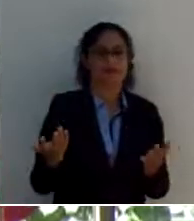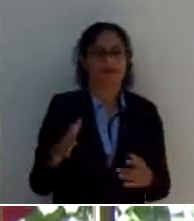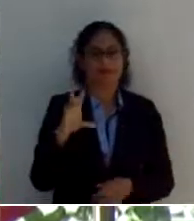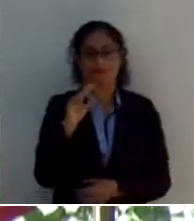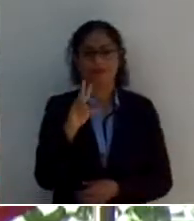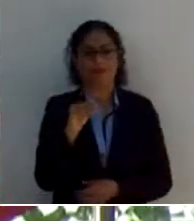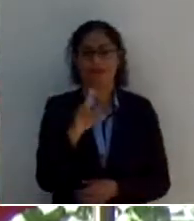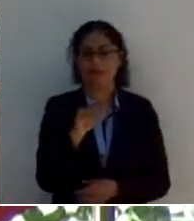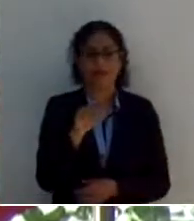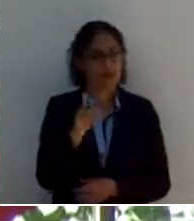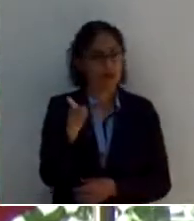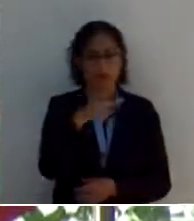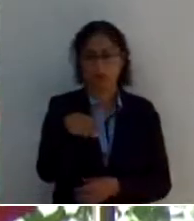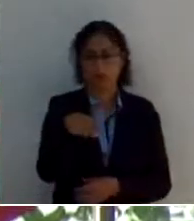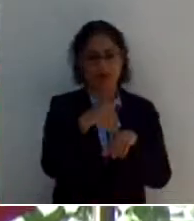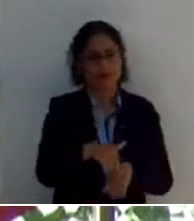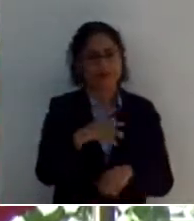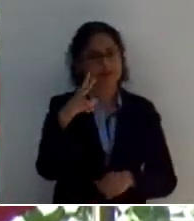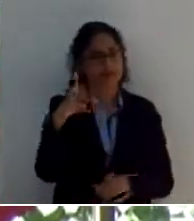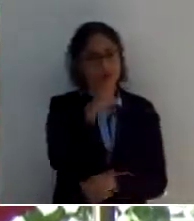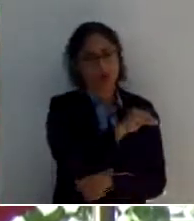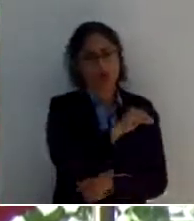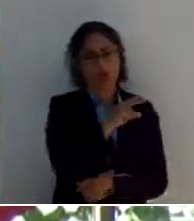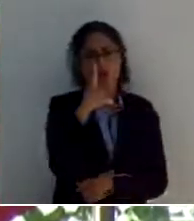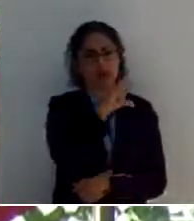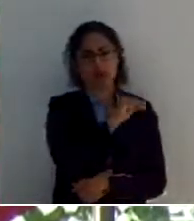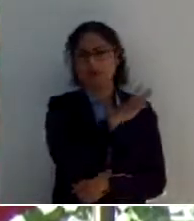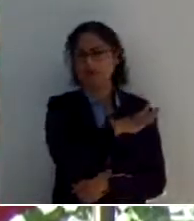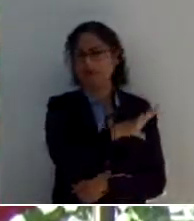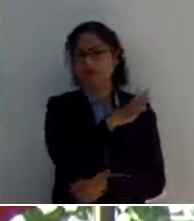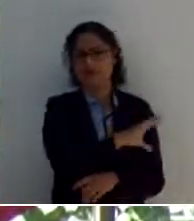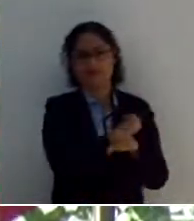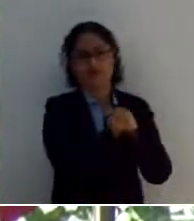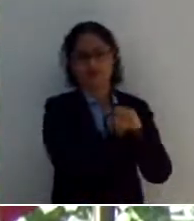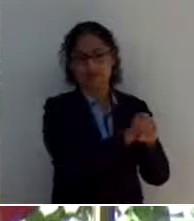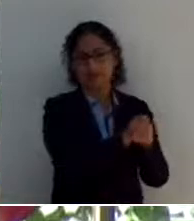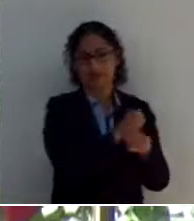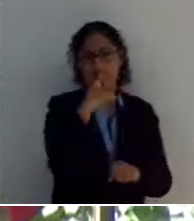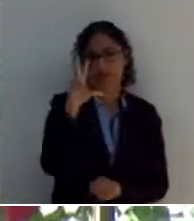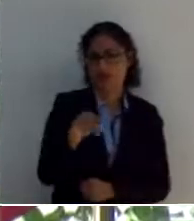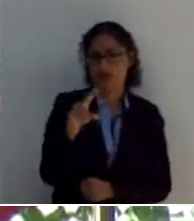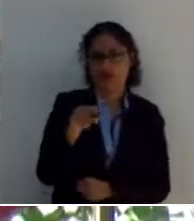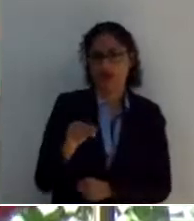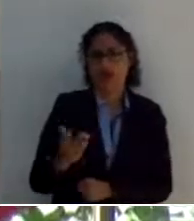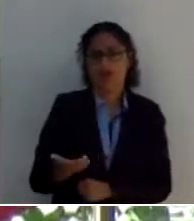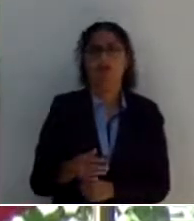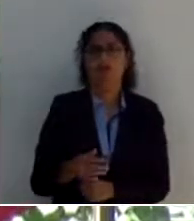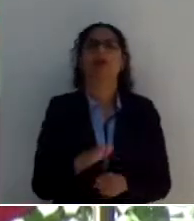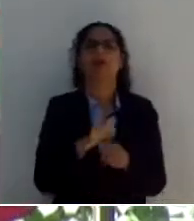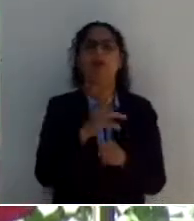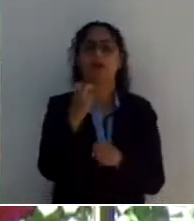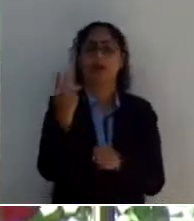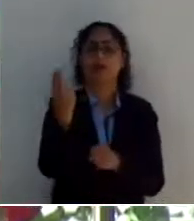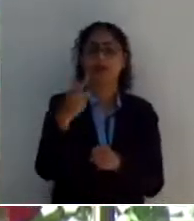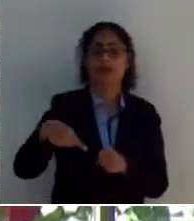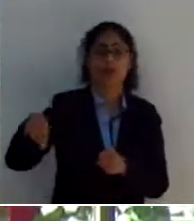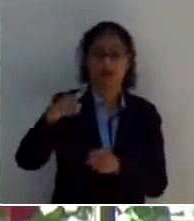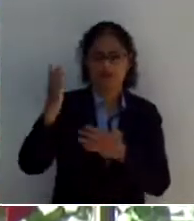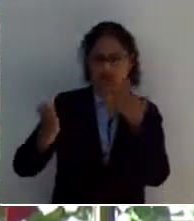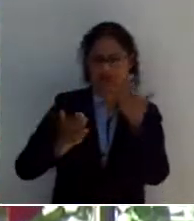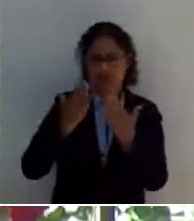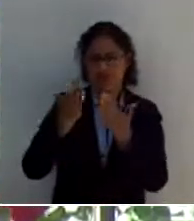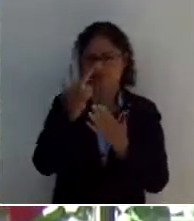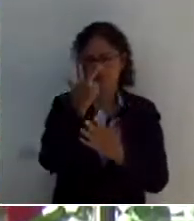eso, no, compañeros, ahí esa no es la salida. Por eso, la disciplina, la